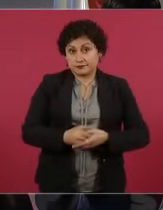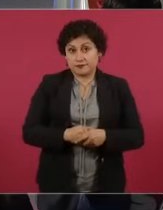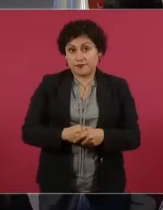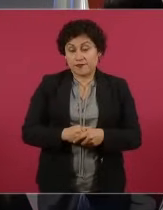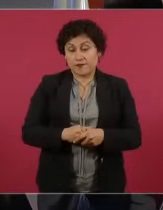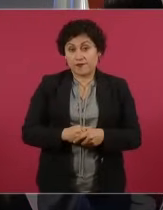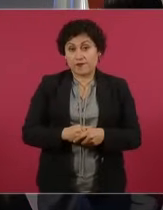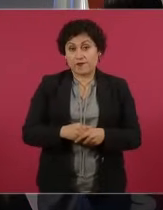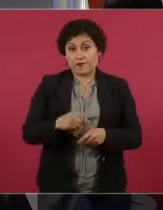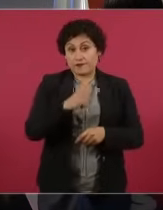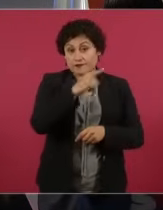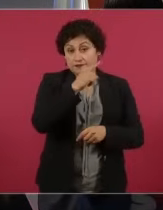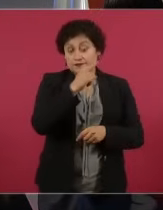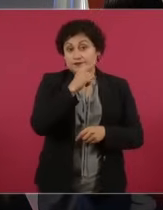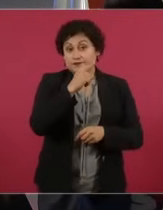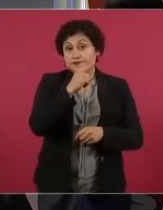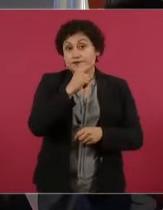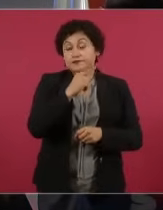En la frontera